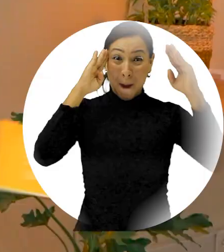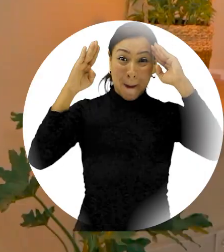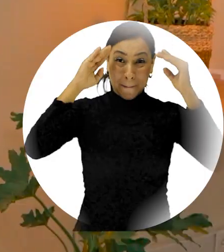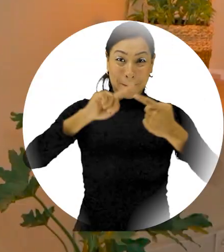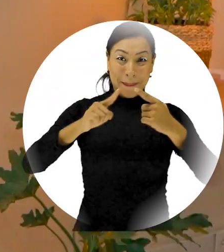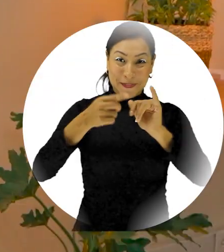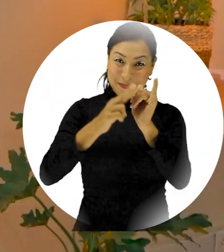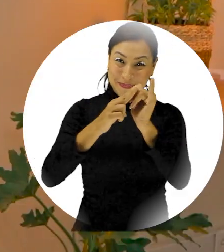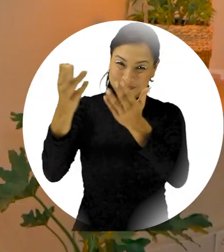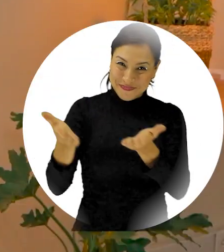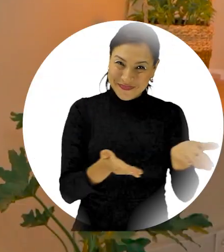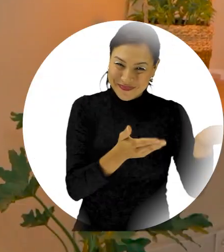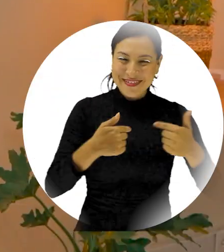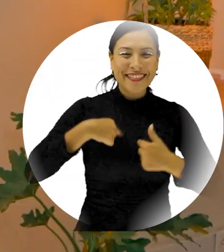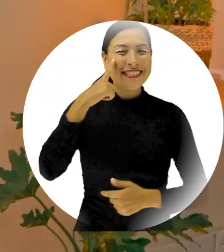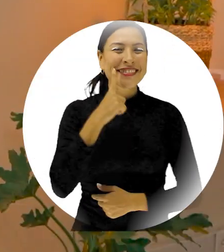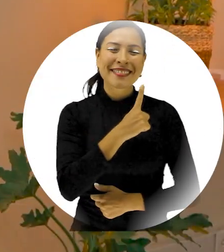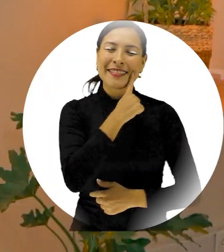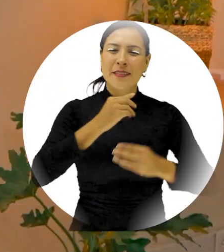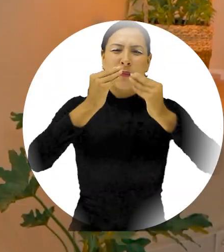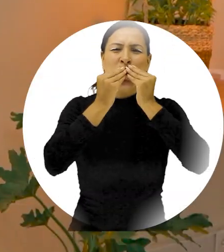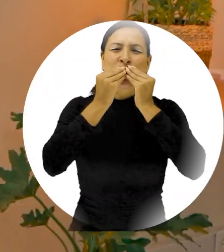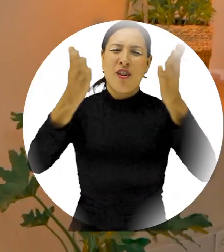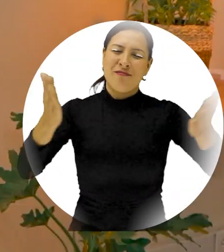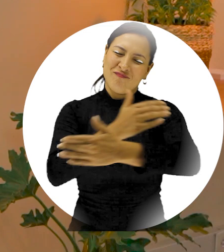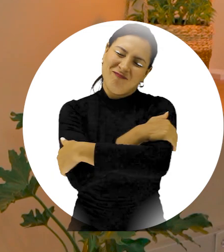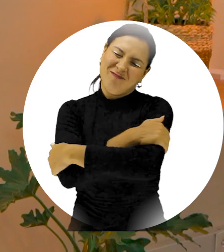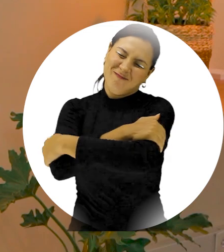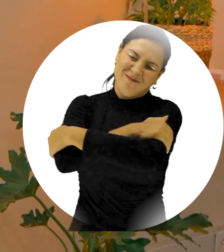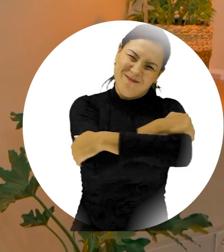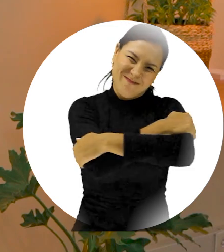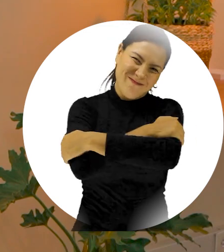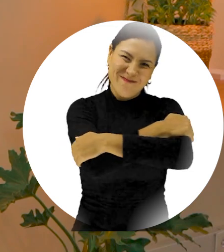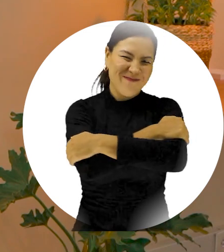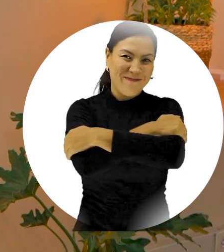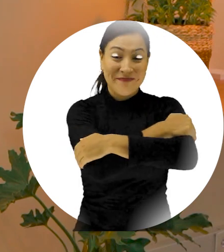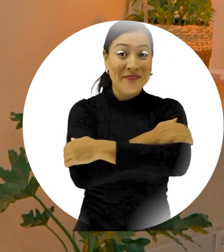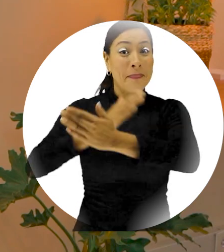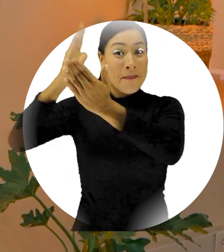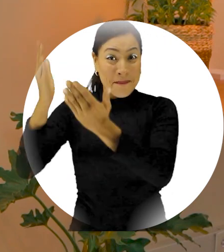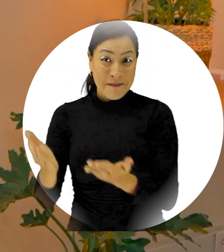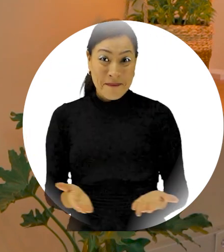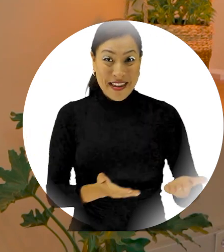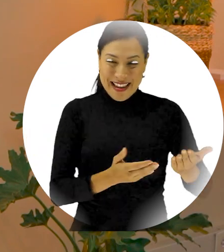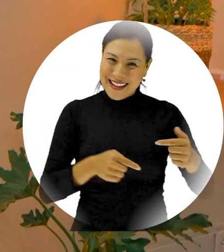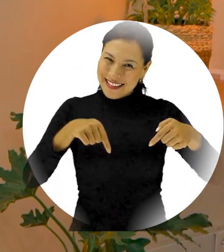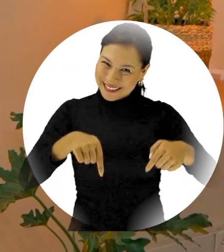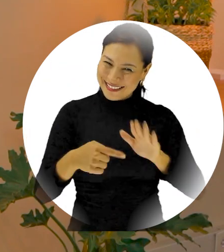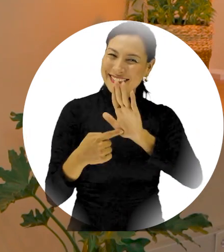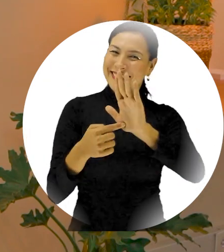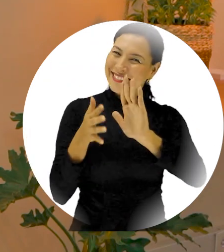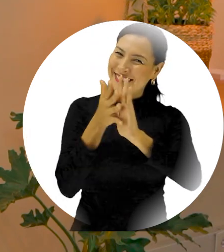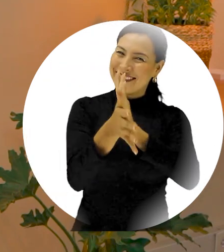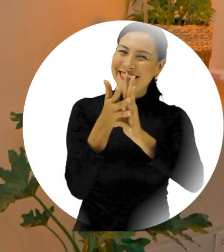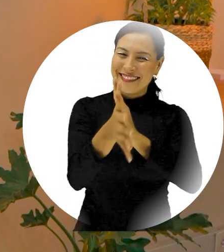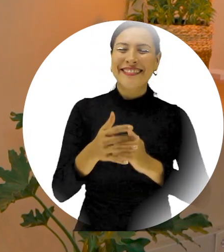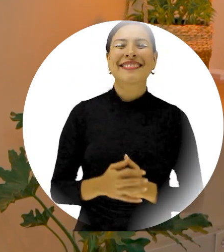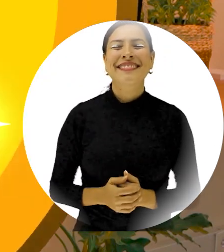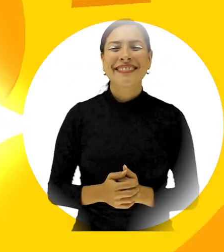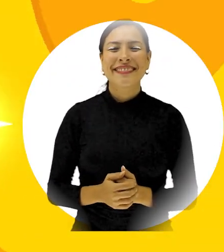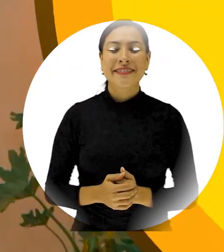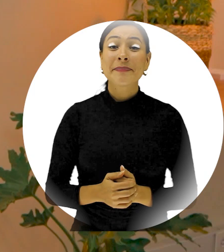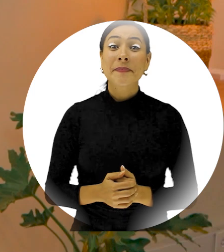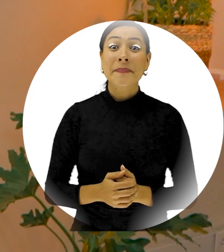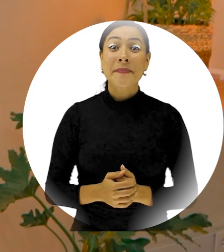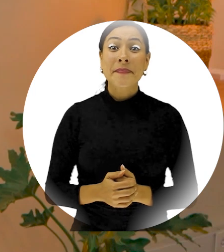Hola, ¿qué tal amigos de YouTube? Nuevamente con todos ustedes, Karen Suárez. Les envío un beso, un abrazo gigante y les doy la bienvenida a esta nueva Agenda de